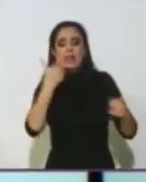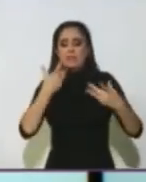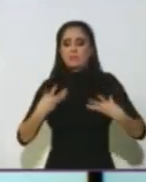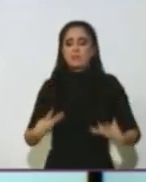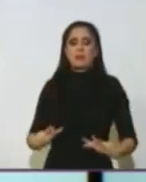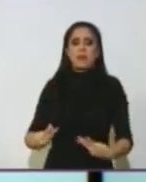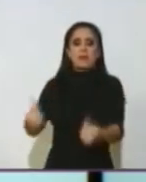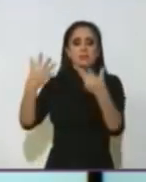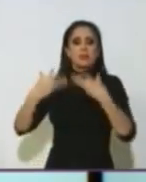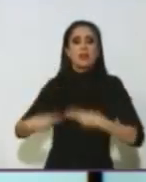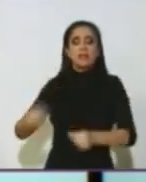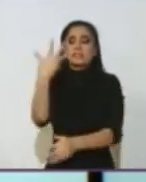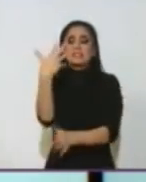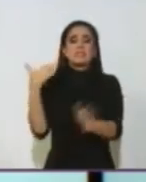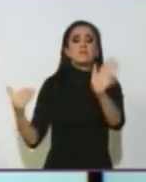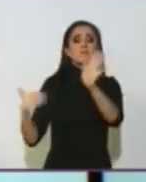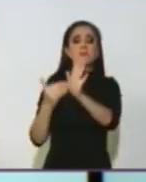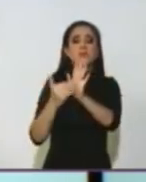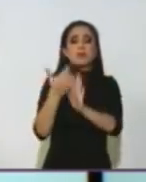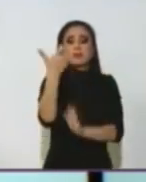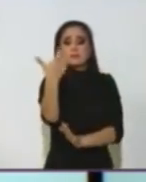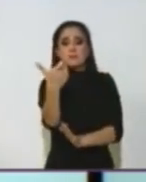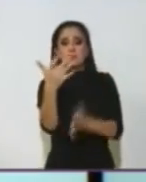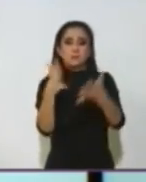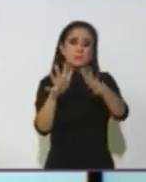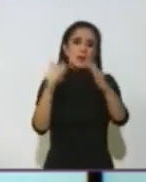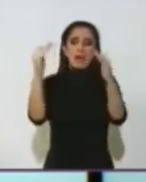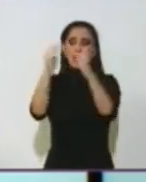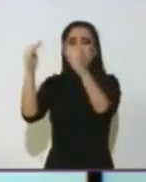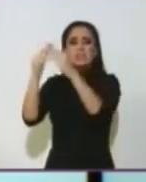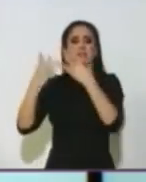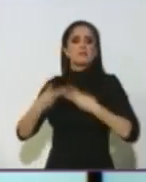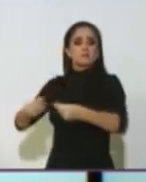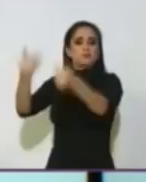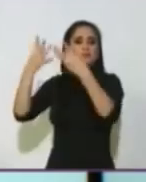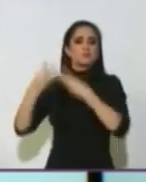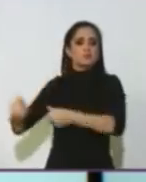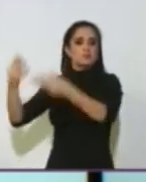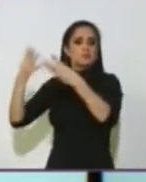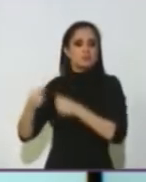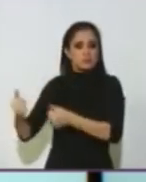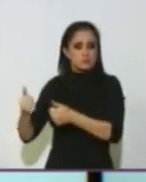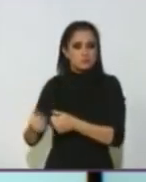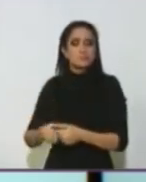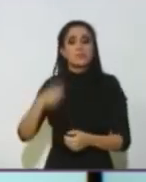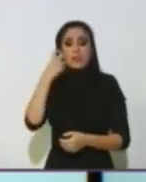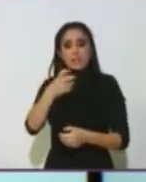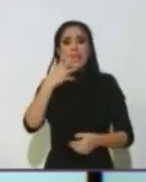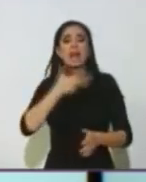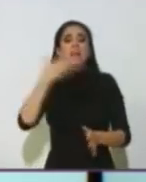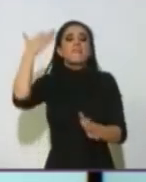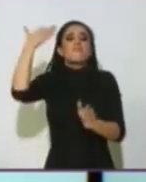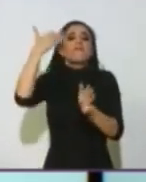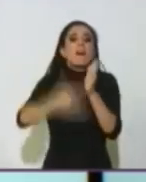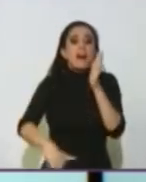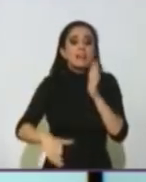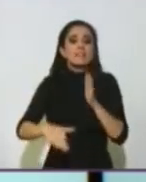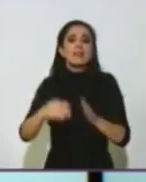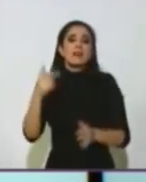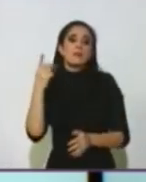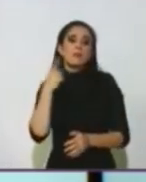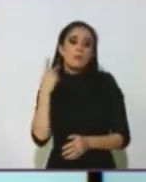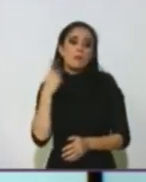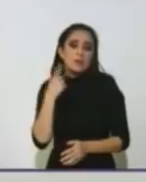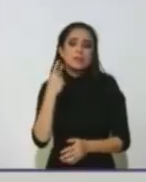5 millones de pesos en promedio por casa nos han lanzado a la periferia por falta de política de urbanismo